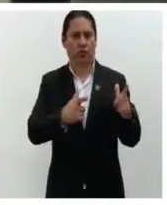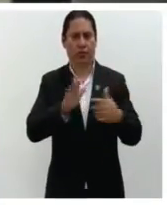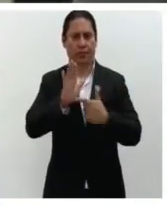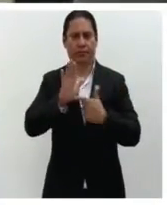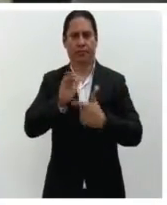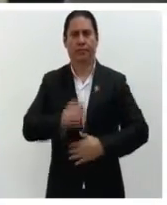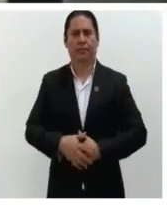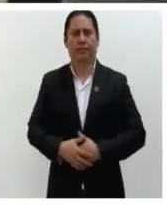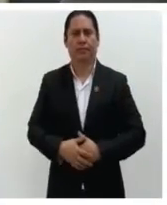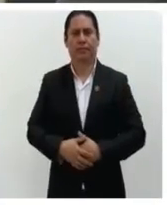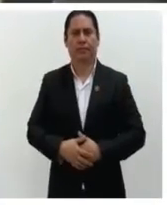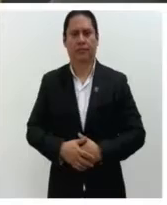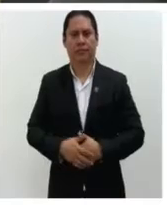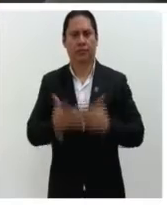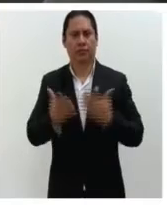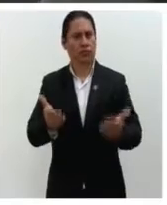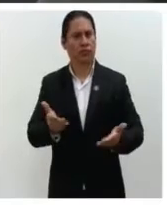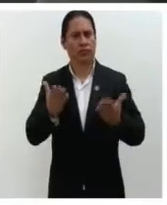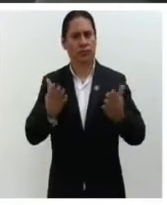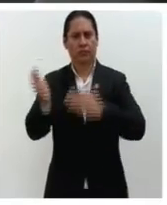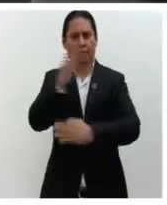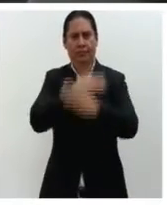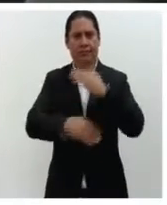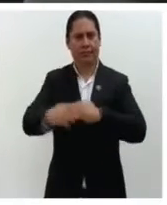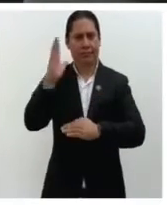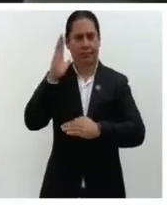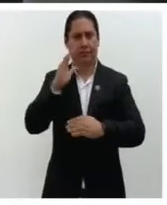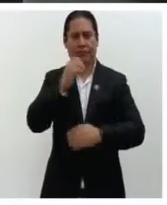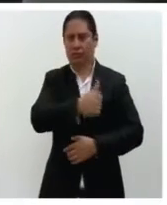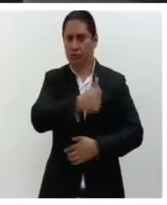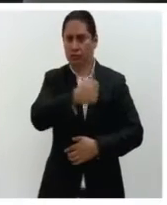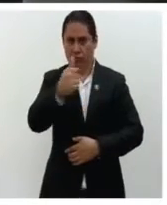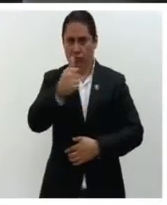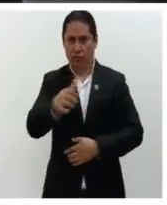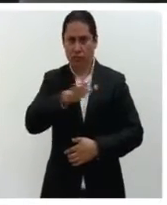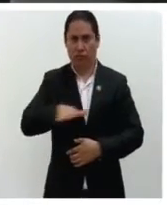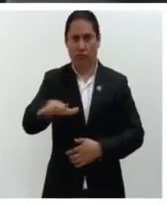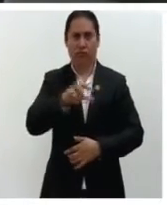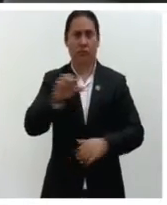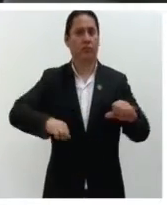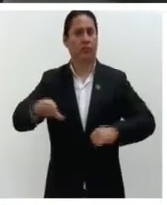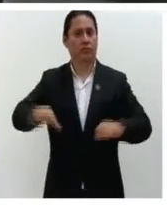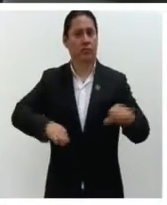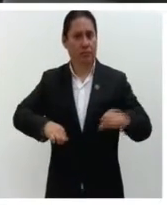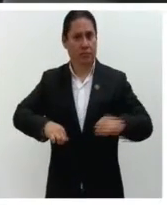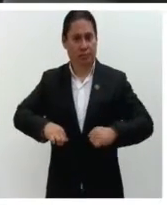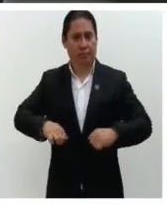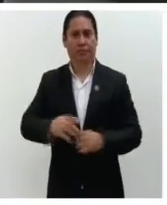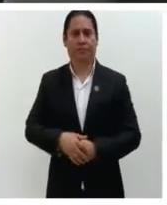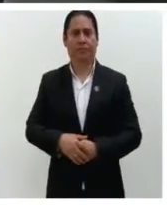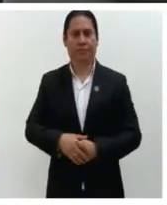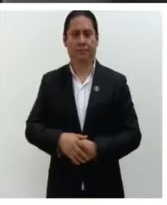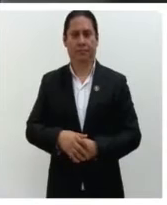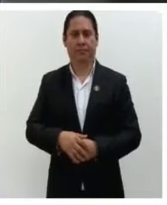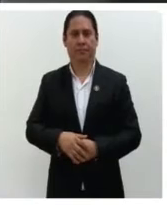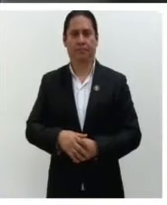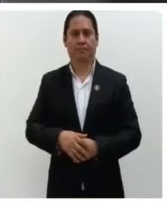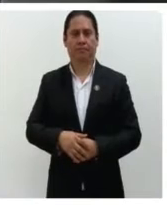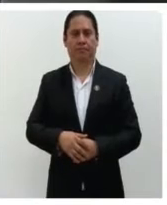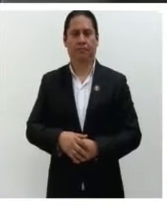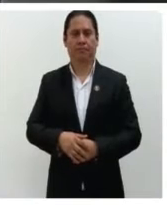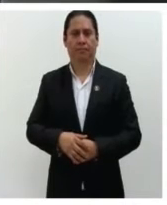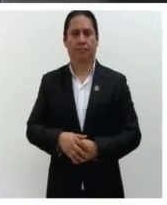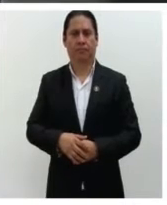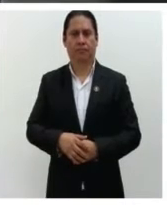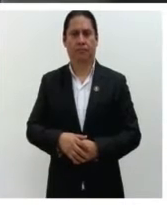presente. Deseándoles éxitos en cada una de sus actividades que usted realiza, paso a lo siguiente.